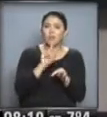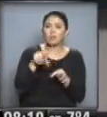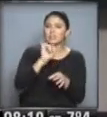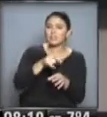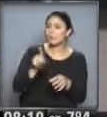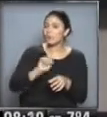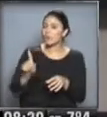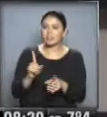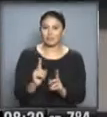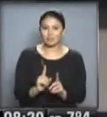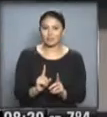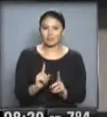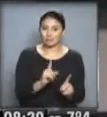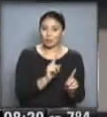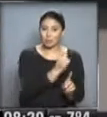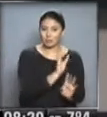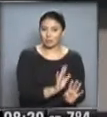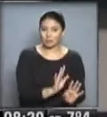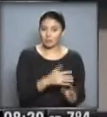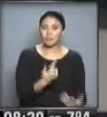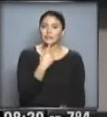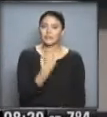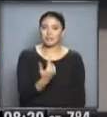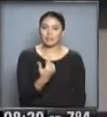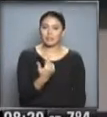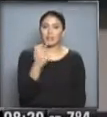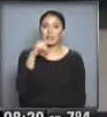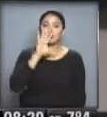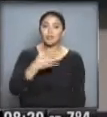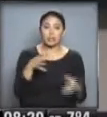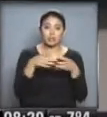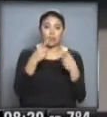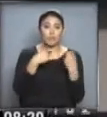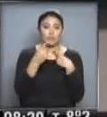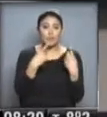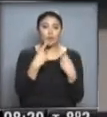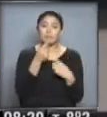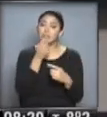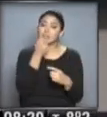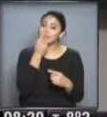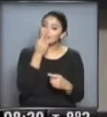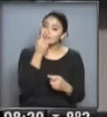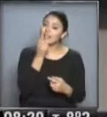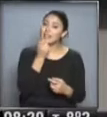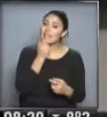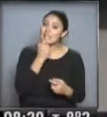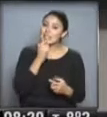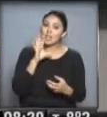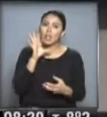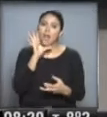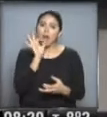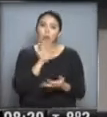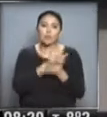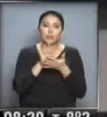el derecho de admisión digamos entonces por último que estos foros serían interesantes se aportarán